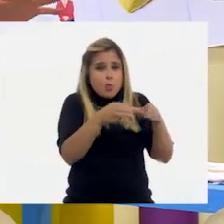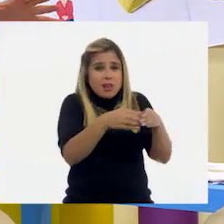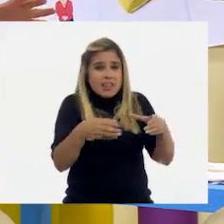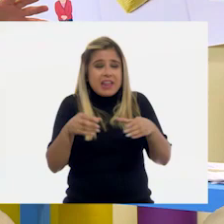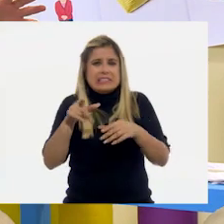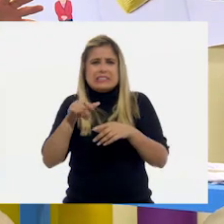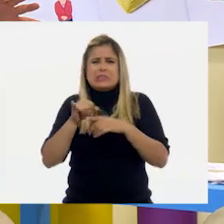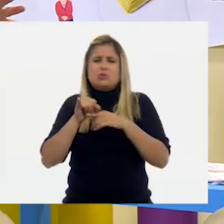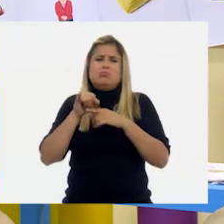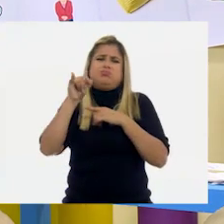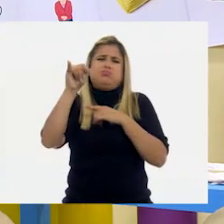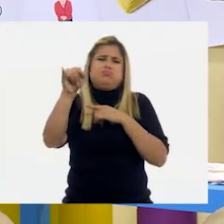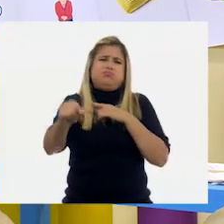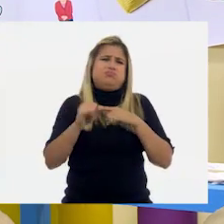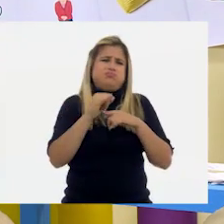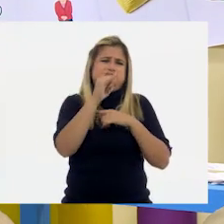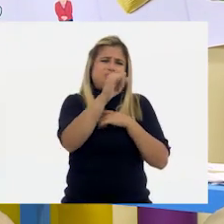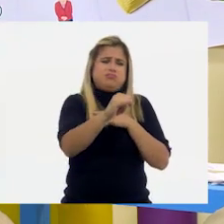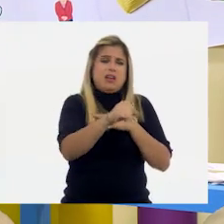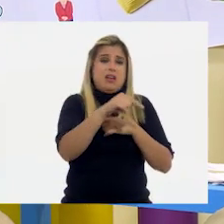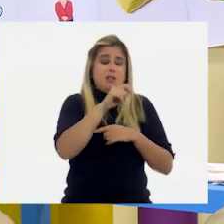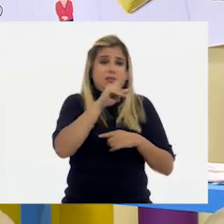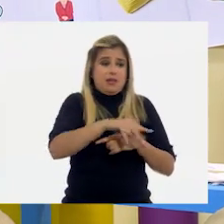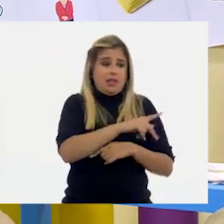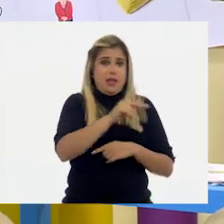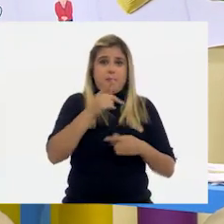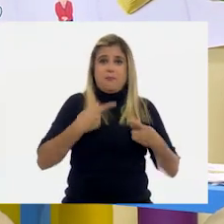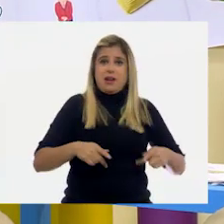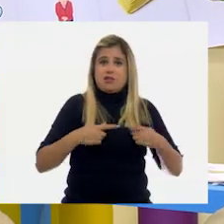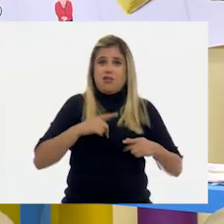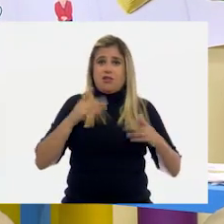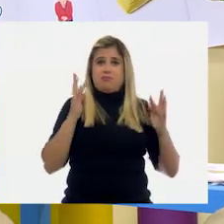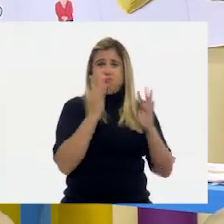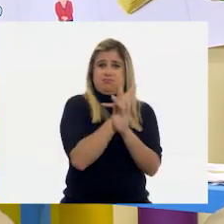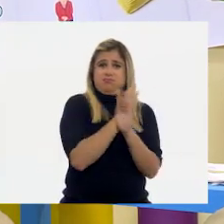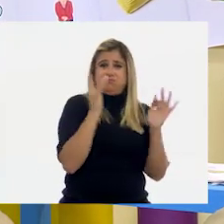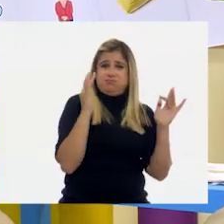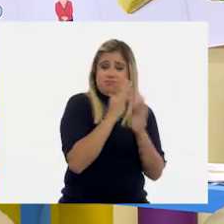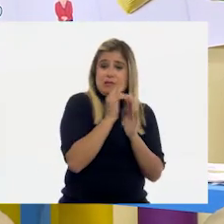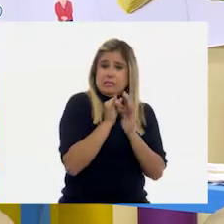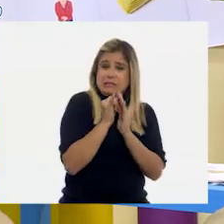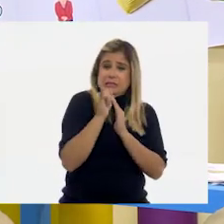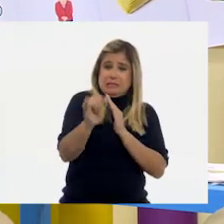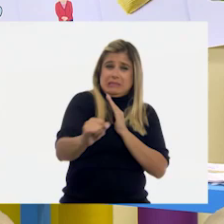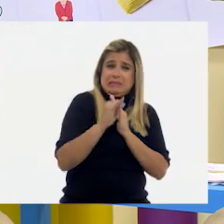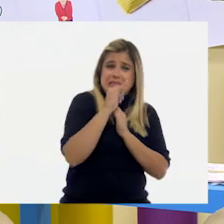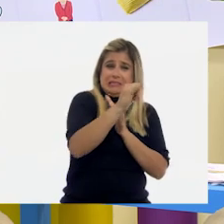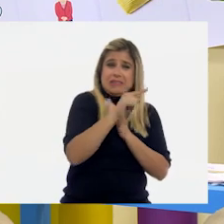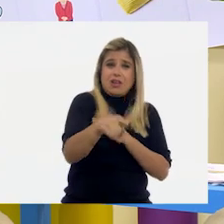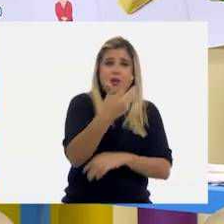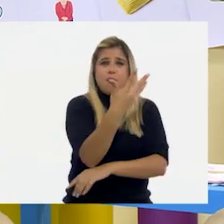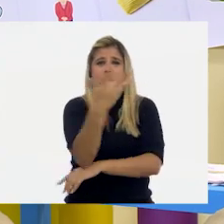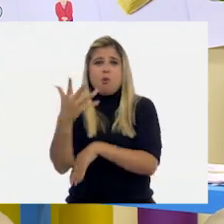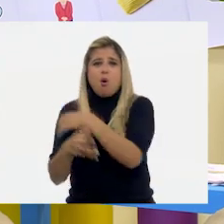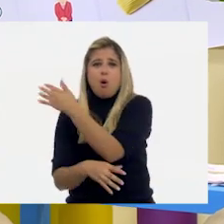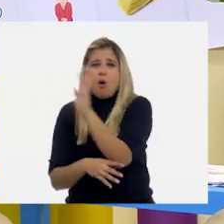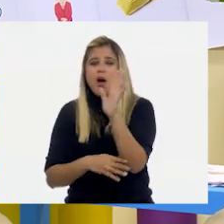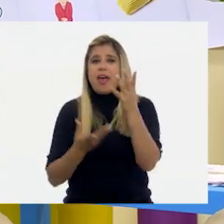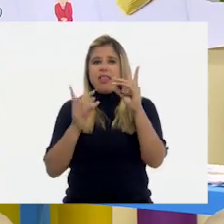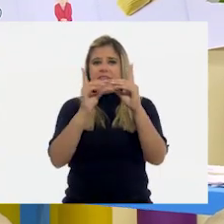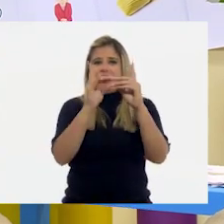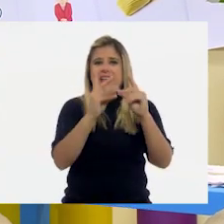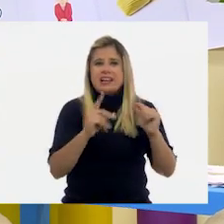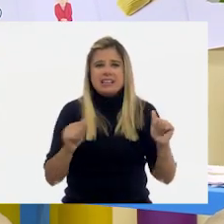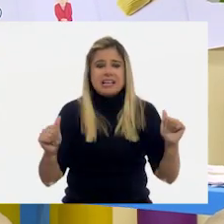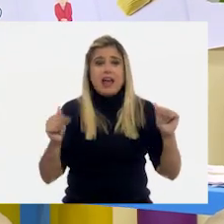muy alejadas de los centros urbanos, que en realidad vivían ellos casi casi en medio del bosque, o en medio del desierto, o en medio de